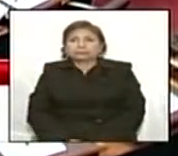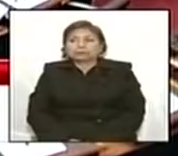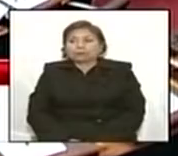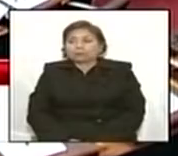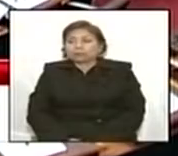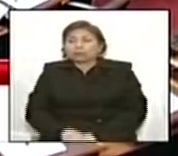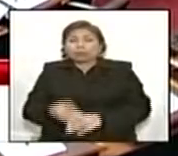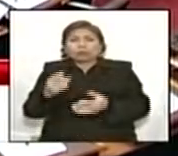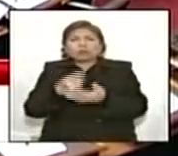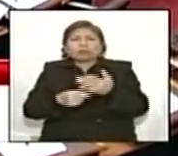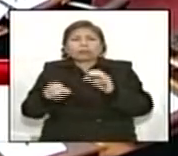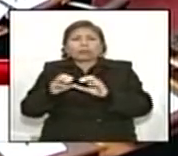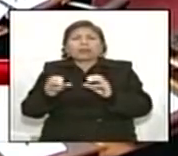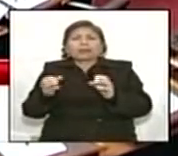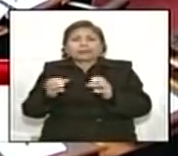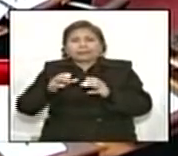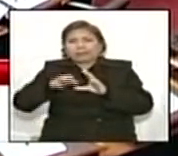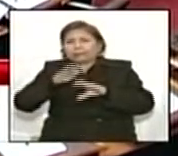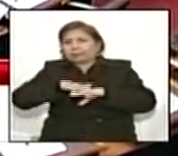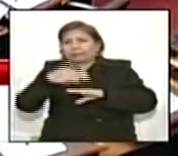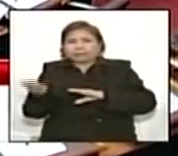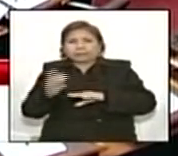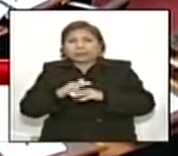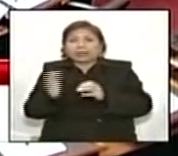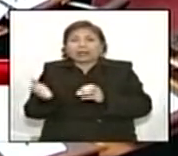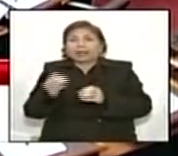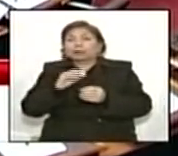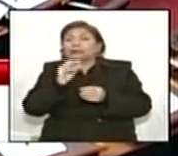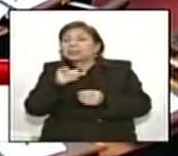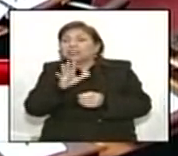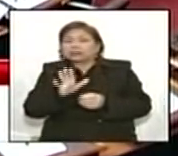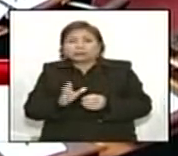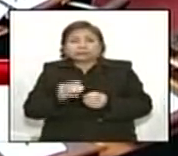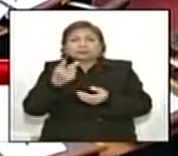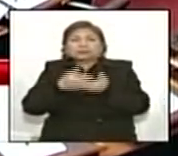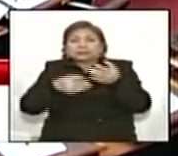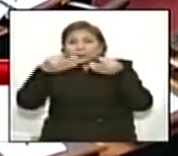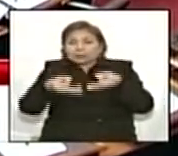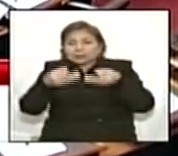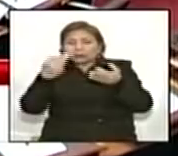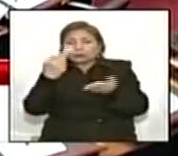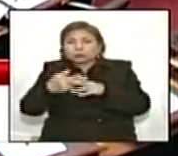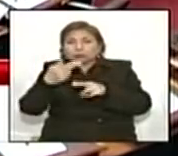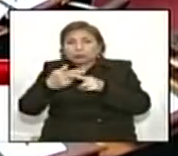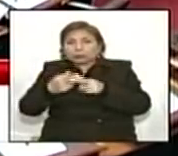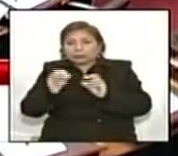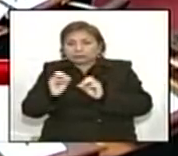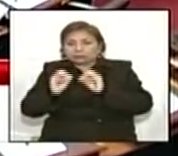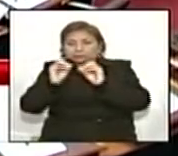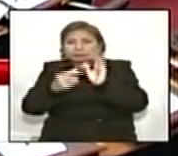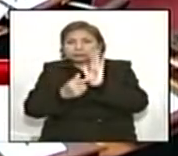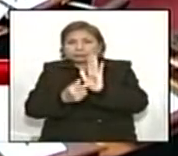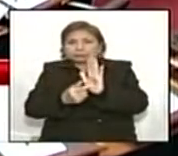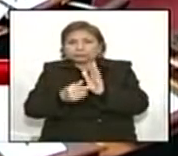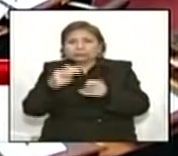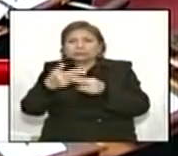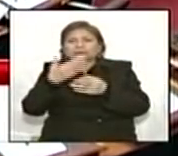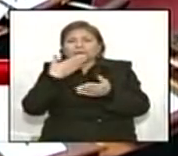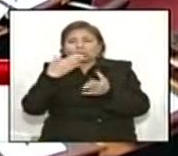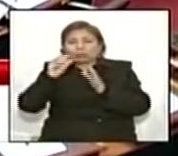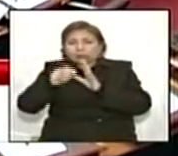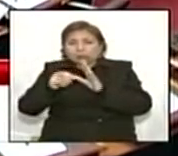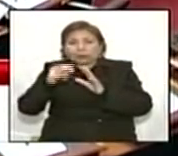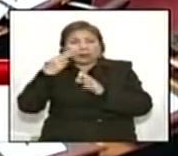visto que la suerte de un político puede cambiar de un día para otro con un audio, ¿no? Y al margen, además,